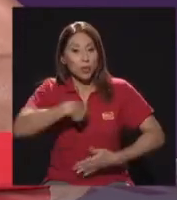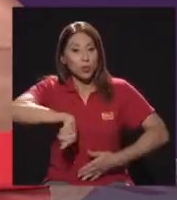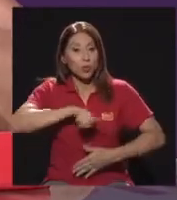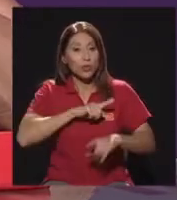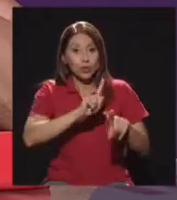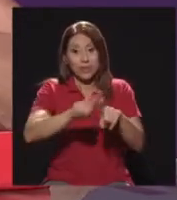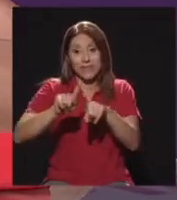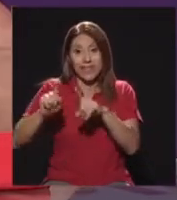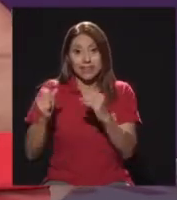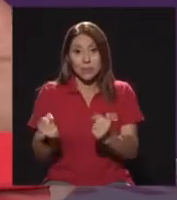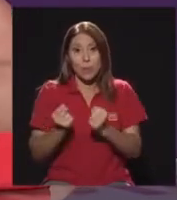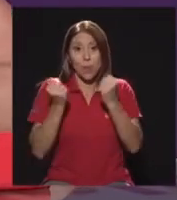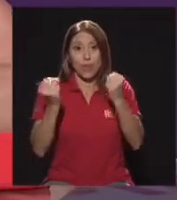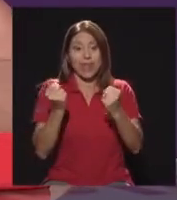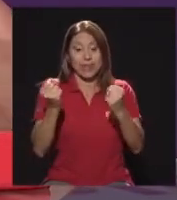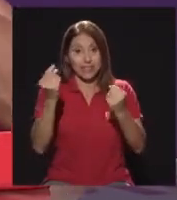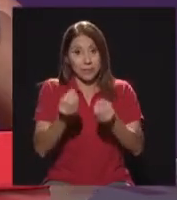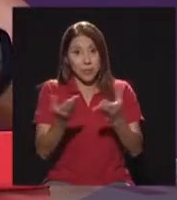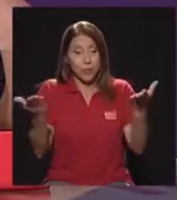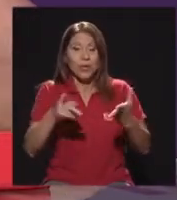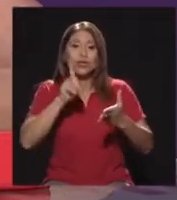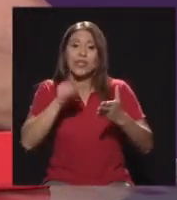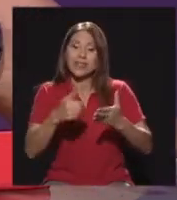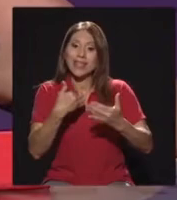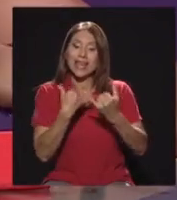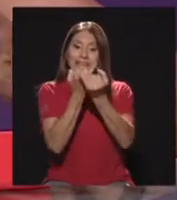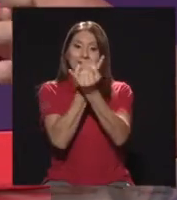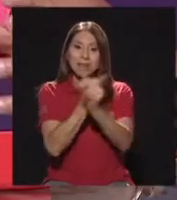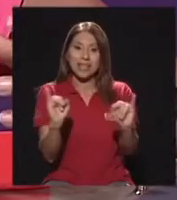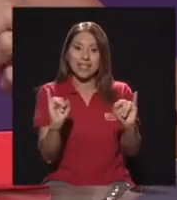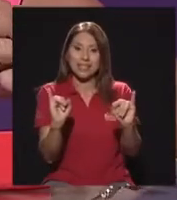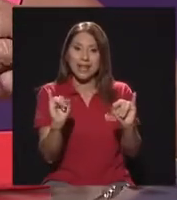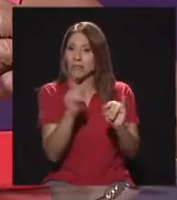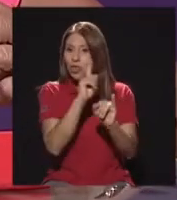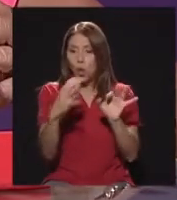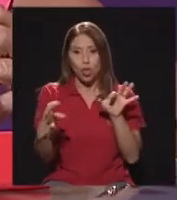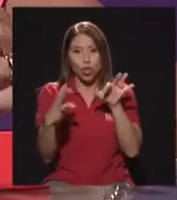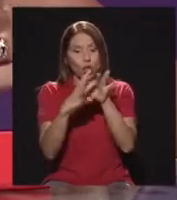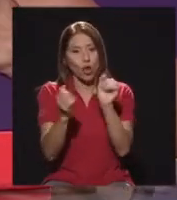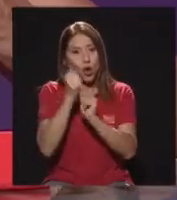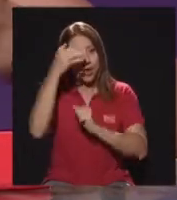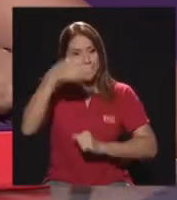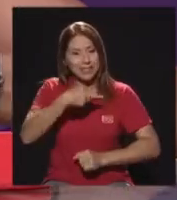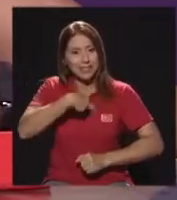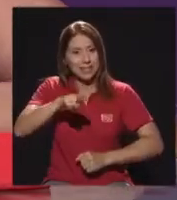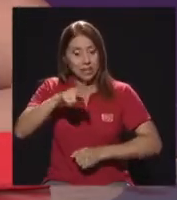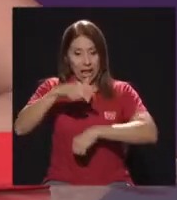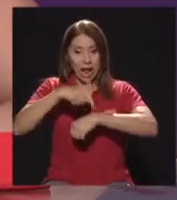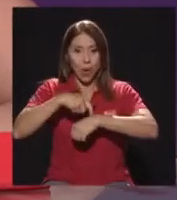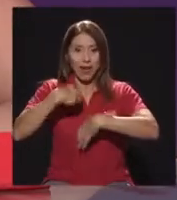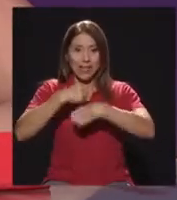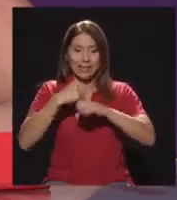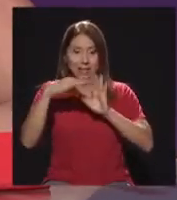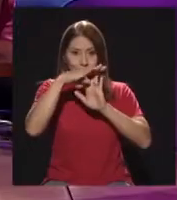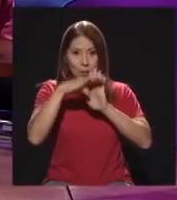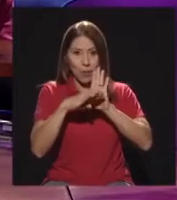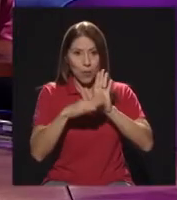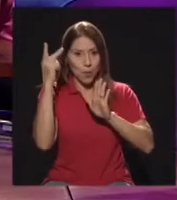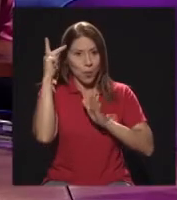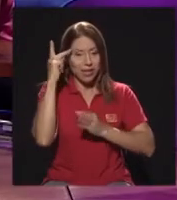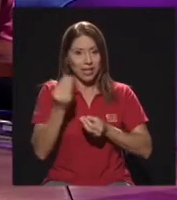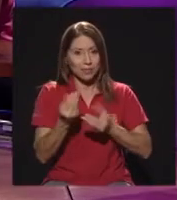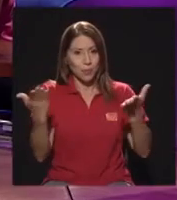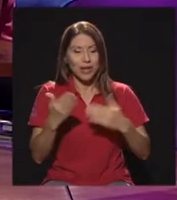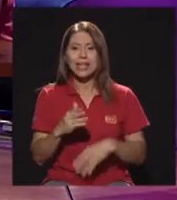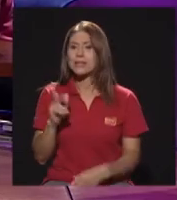poderes del estado de todos los dogmas y creencias religiosos a la hora de emitir políticas públicas katia cómo